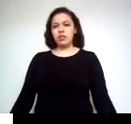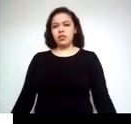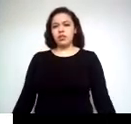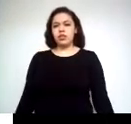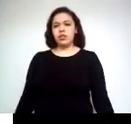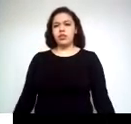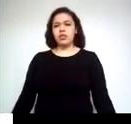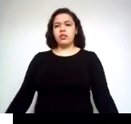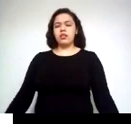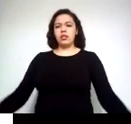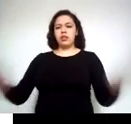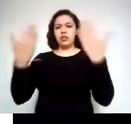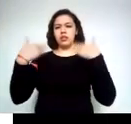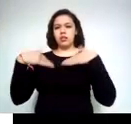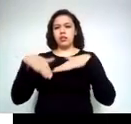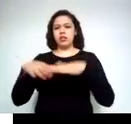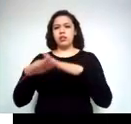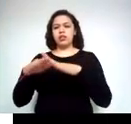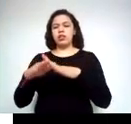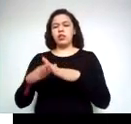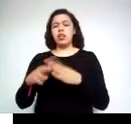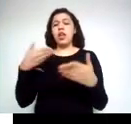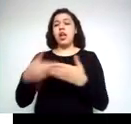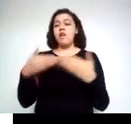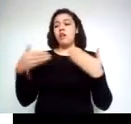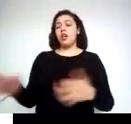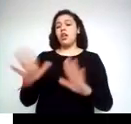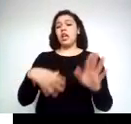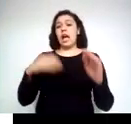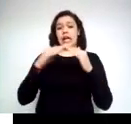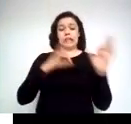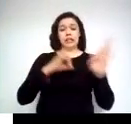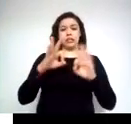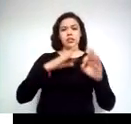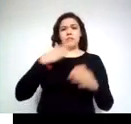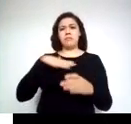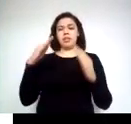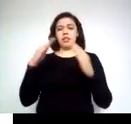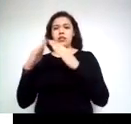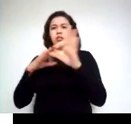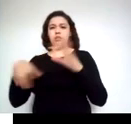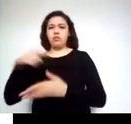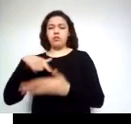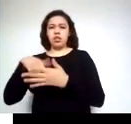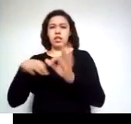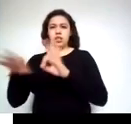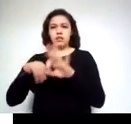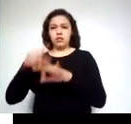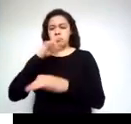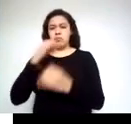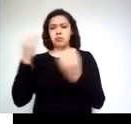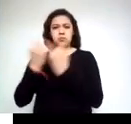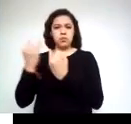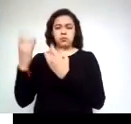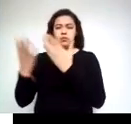pregunta. Adelante. Dicen, ahora que estábamos trabajando desde casa, ¿se toma mi casa como lugar de trabajo? ¿Así se toman incapacidades por parte del